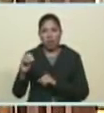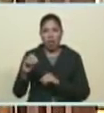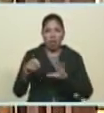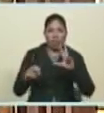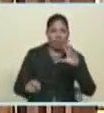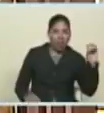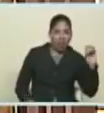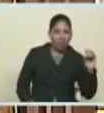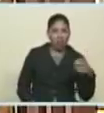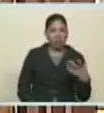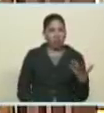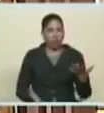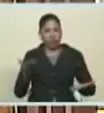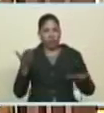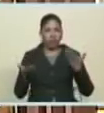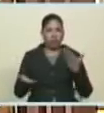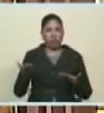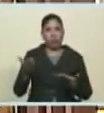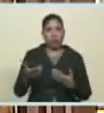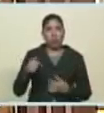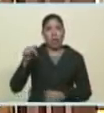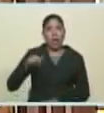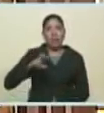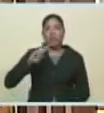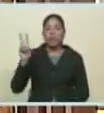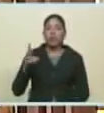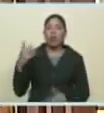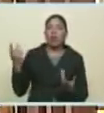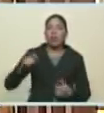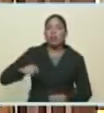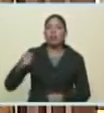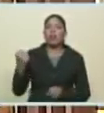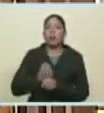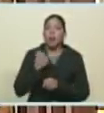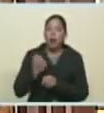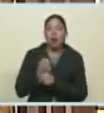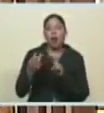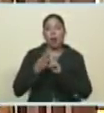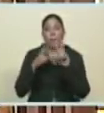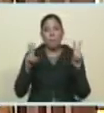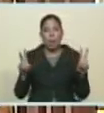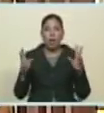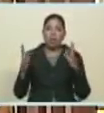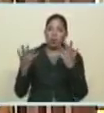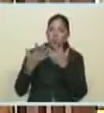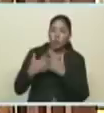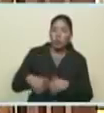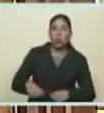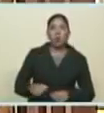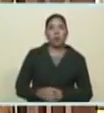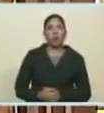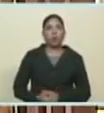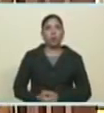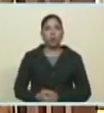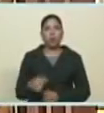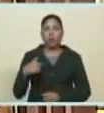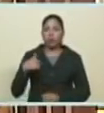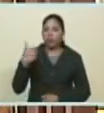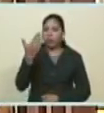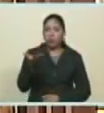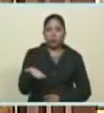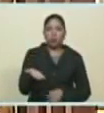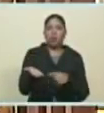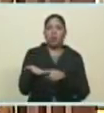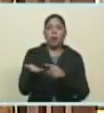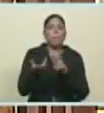hagamos memoria. Porque Venezuela necesita concordia, armonía, trabajo, paz. Y yo tiendo mi mano a la paz y a la